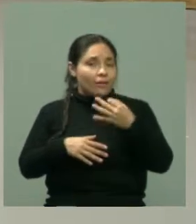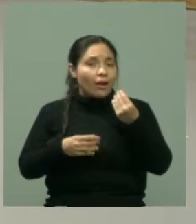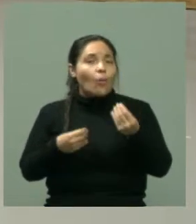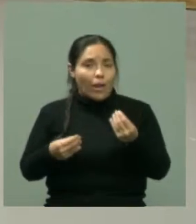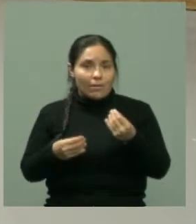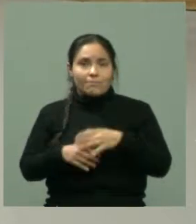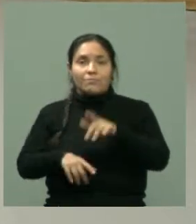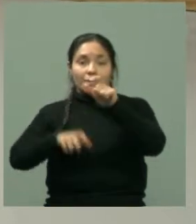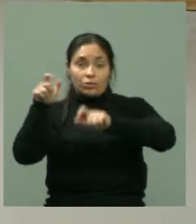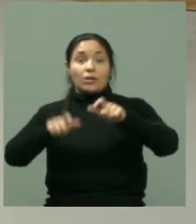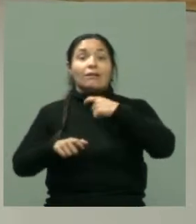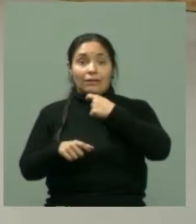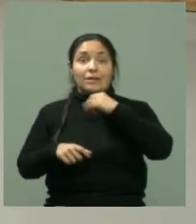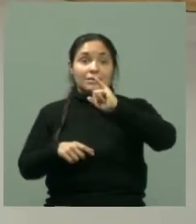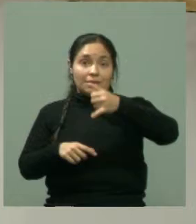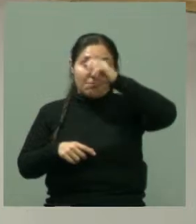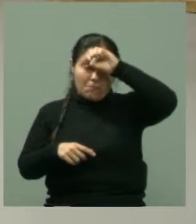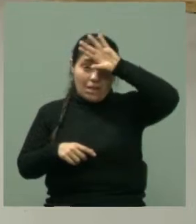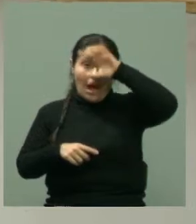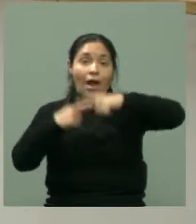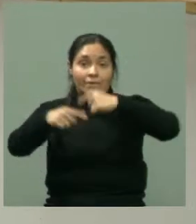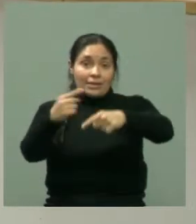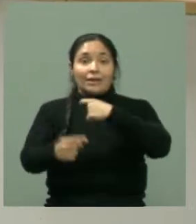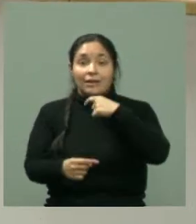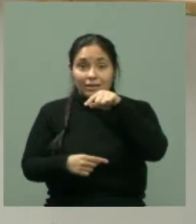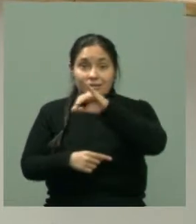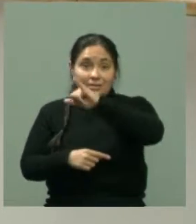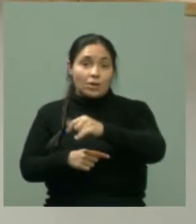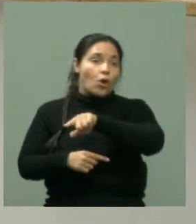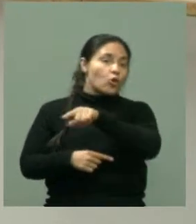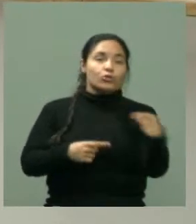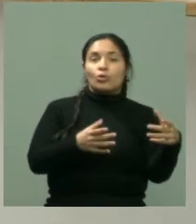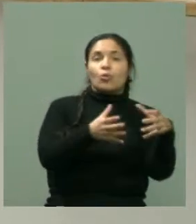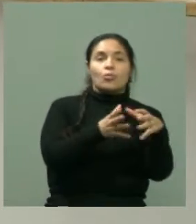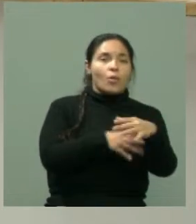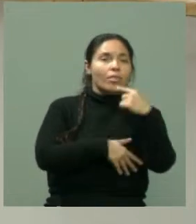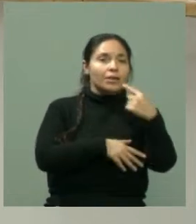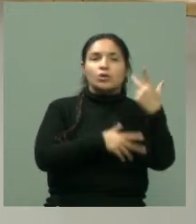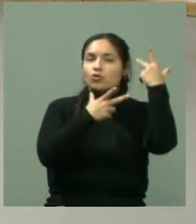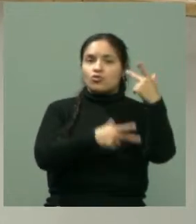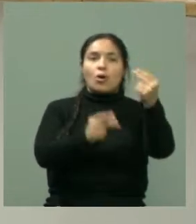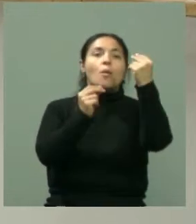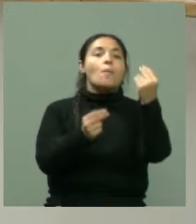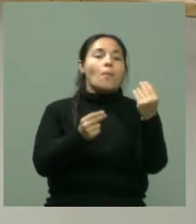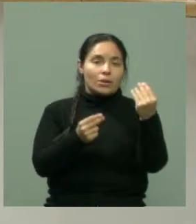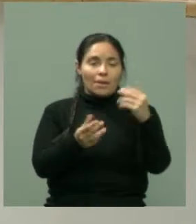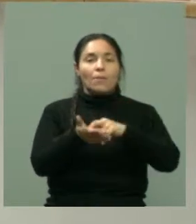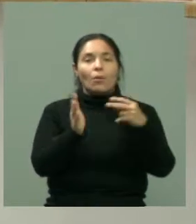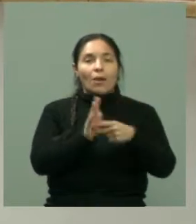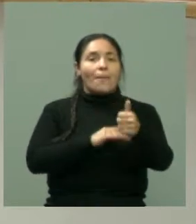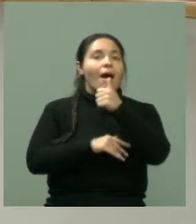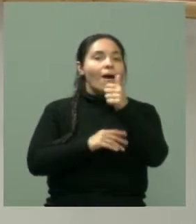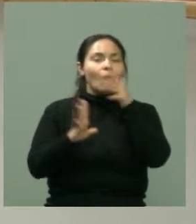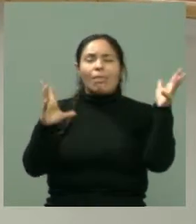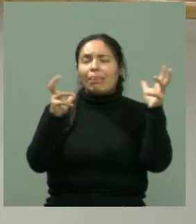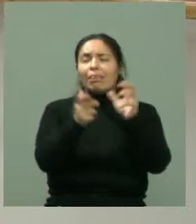que quiere avanzar con el tema de minería y el otro sector de la sociedad que dicen no porque puede afectar el recurso hídrico.